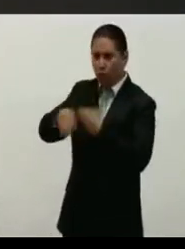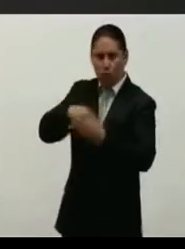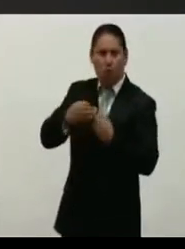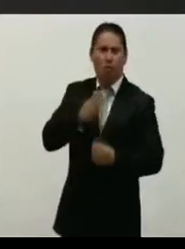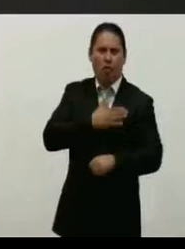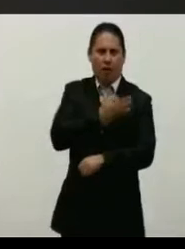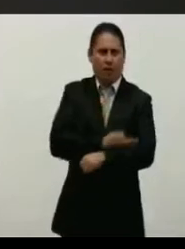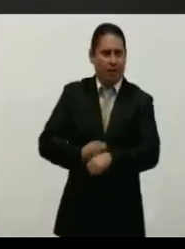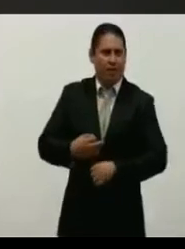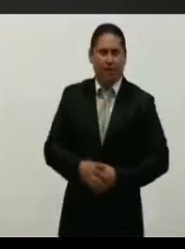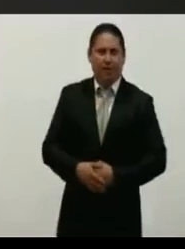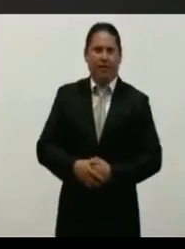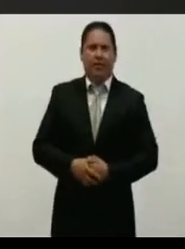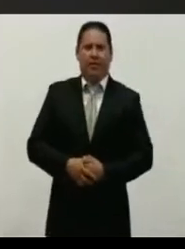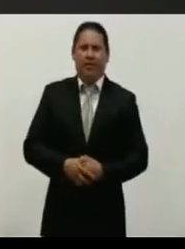buenas tardes.